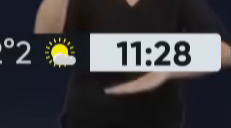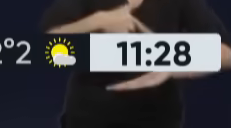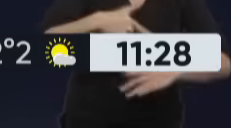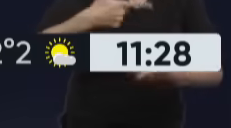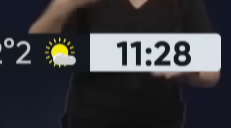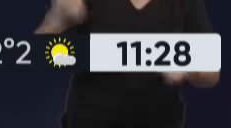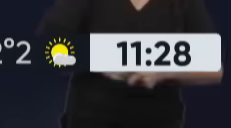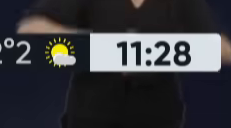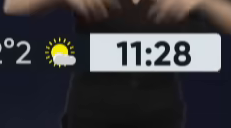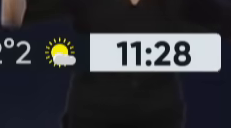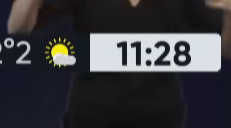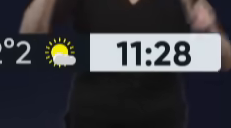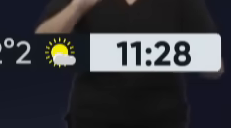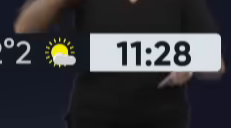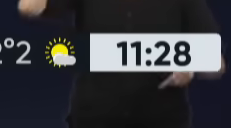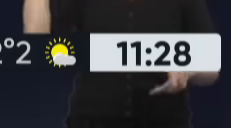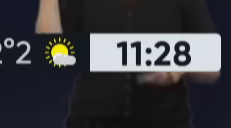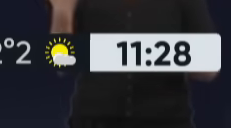interanual en abril.